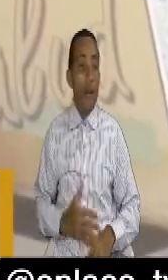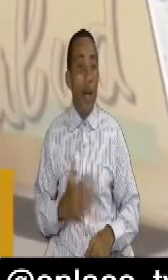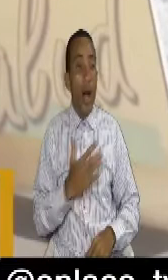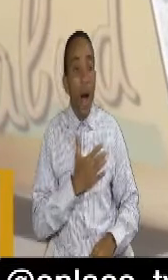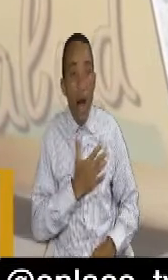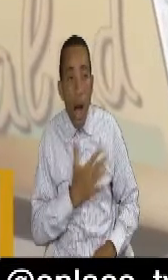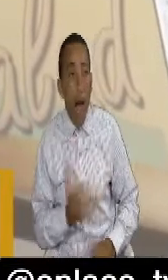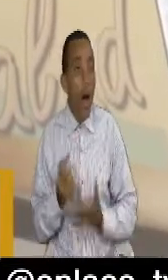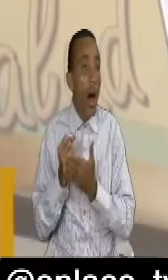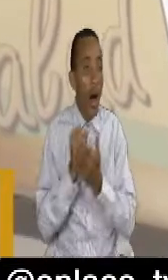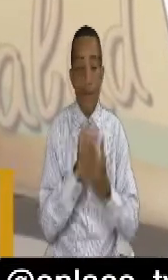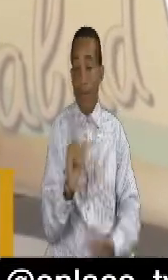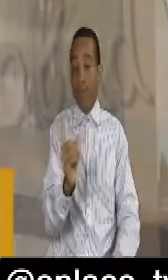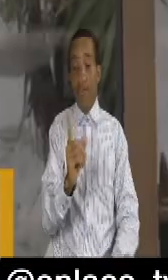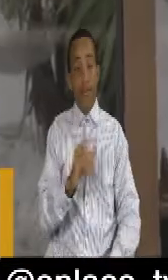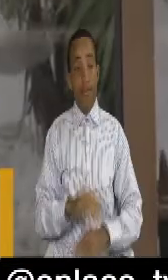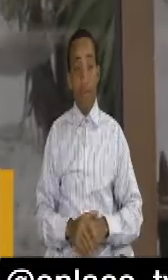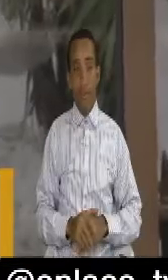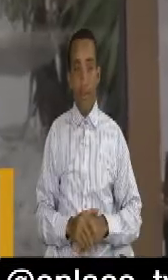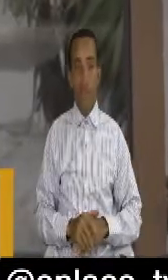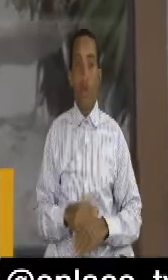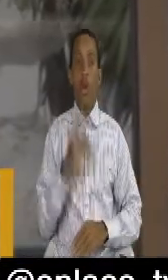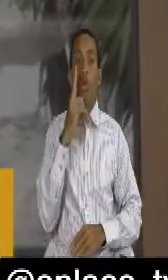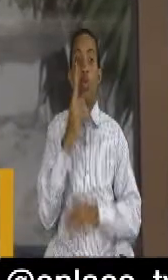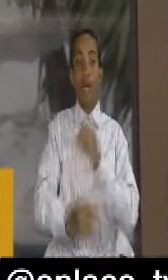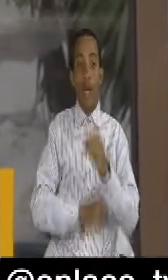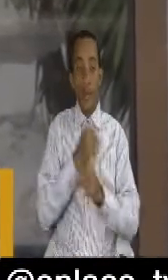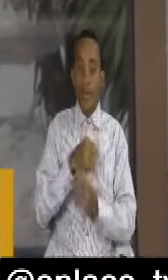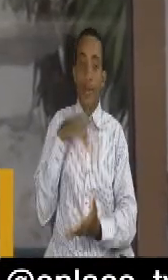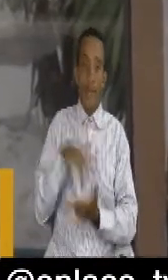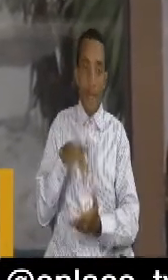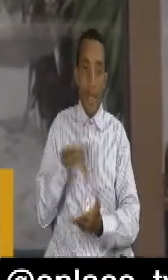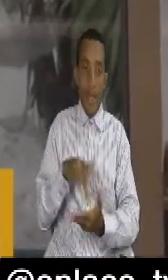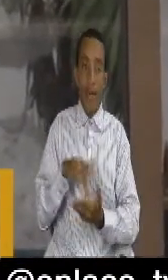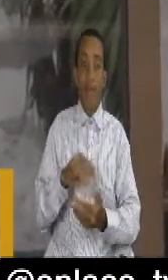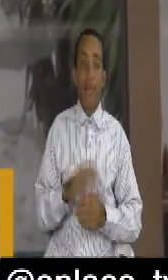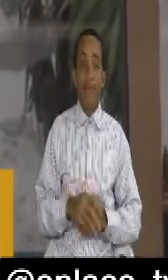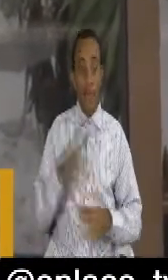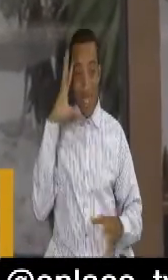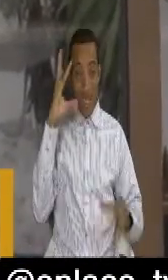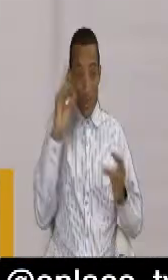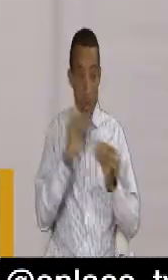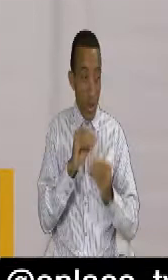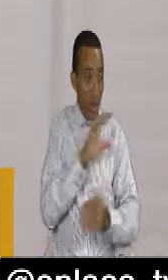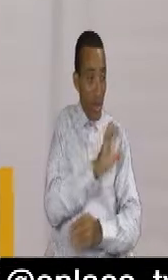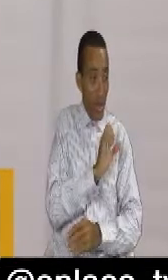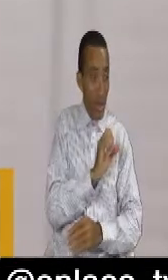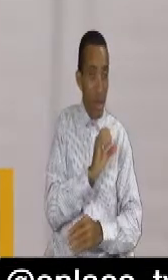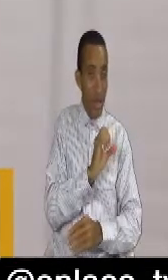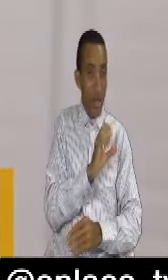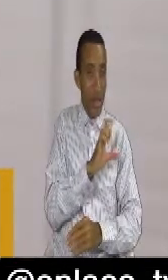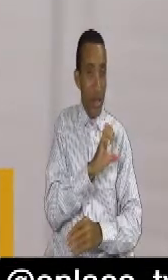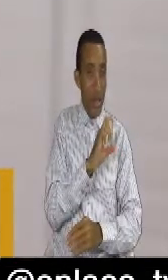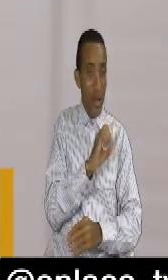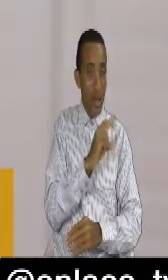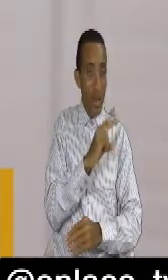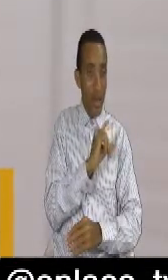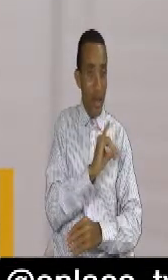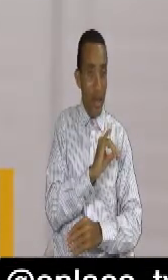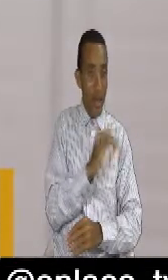de acuerdo con el funcionario, supera más del año y los acuerdos por parte de Endisalud no se han cumplido. Lo que sí debe quedar